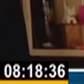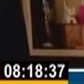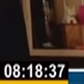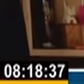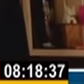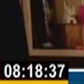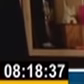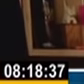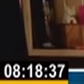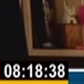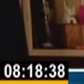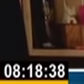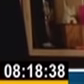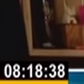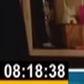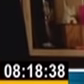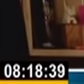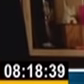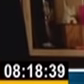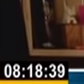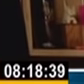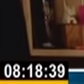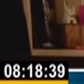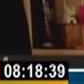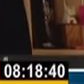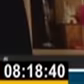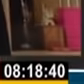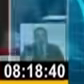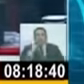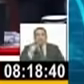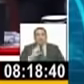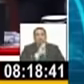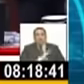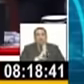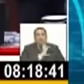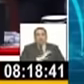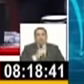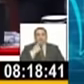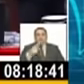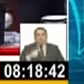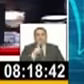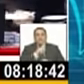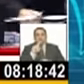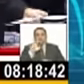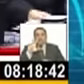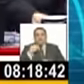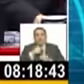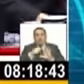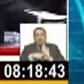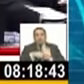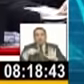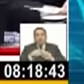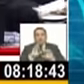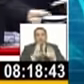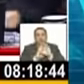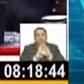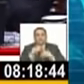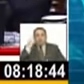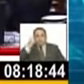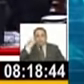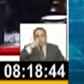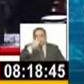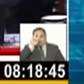voté en contra. Y también, bueno, en relación con lo otro que has comentado, me parece también